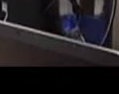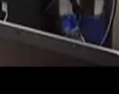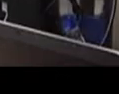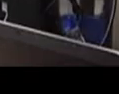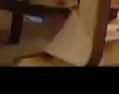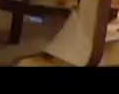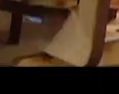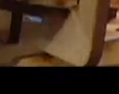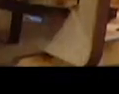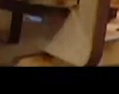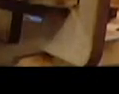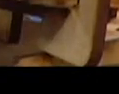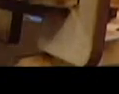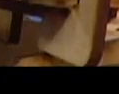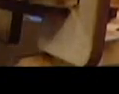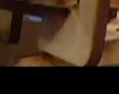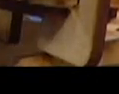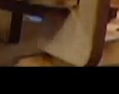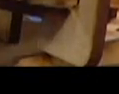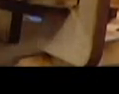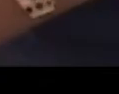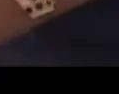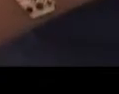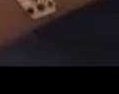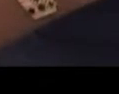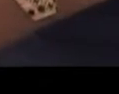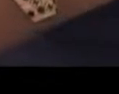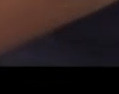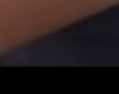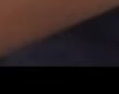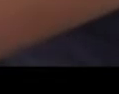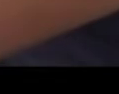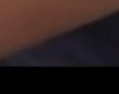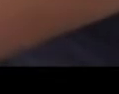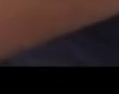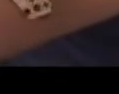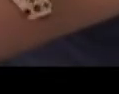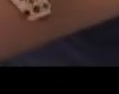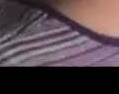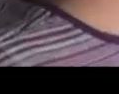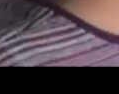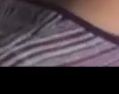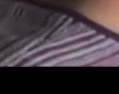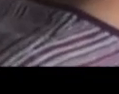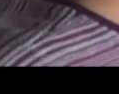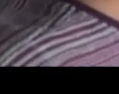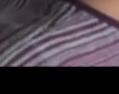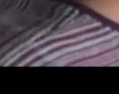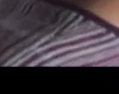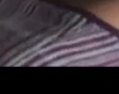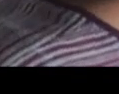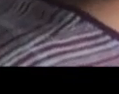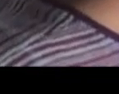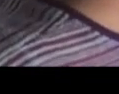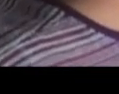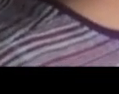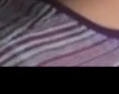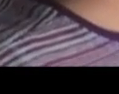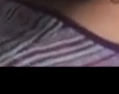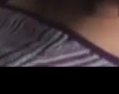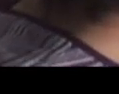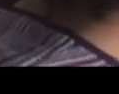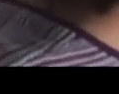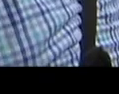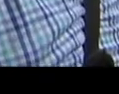lo inscribimos. ¿Te interesa inscribirte a este curso? Aún estás a tiempo, pues cada semana cambian de actividades y aceptan nuevos